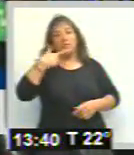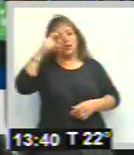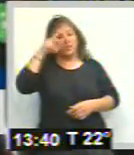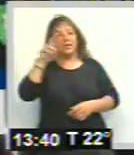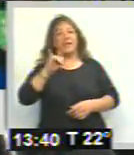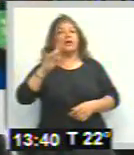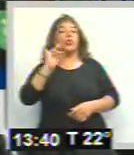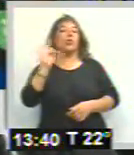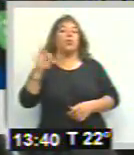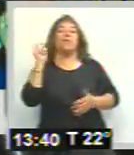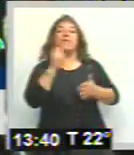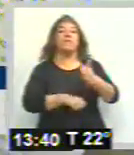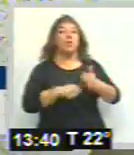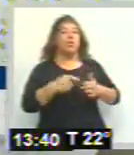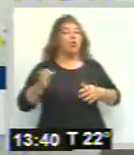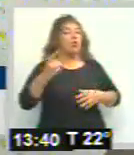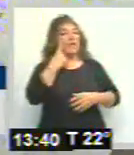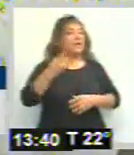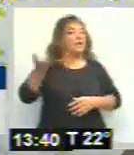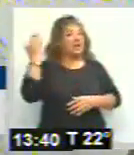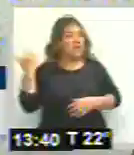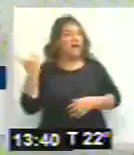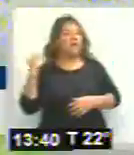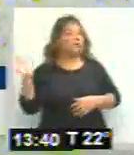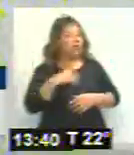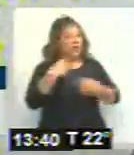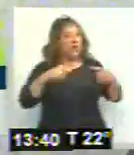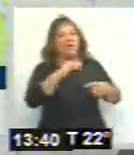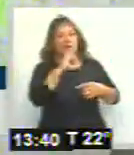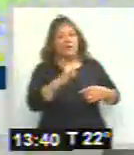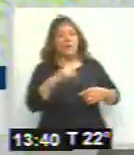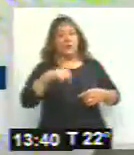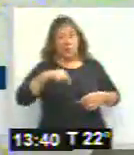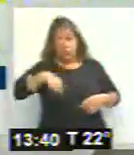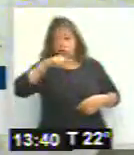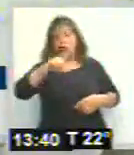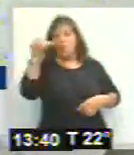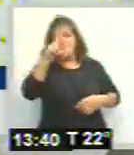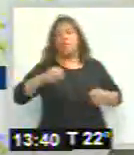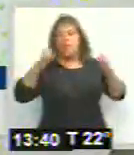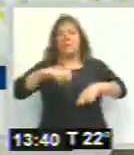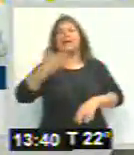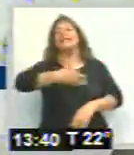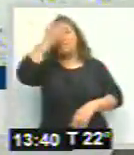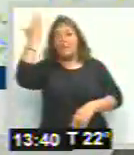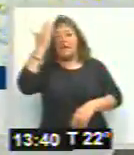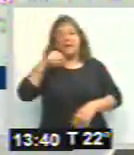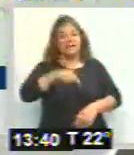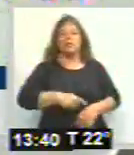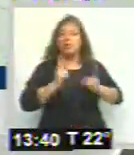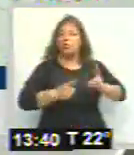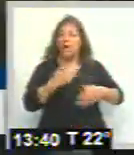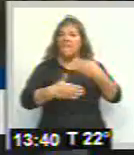Millán. Entonces todas estas cosas hay que decirlas. Y nosotros el lunes vamos a empezar a mover con la asamblea. Si esto, ellos siguen avanzando